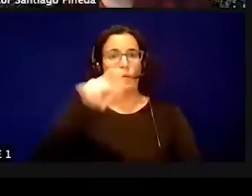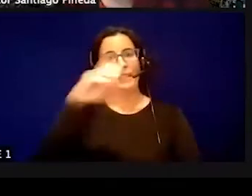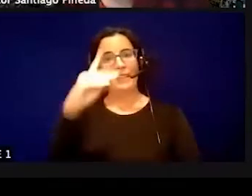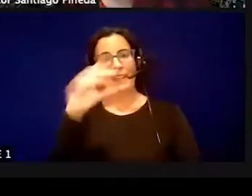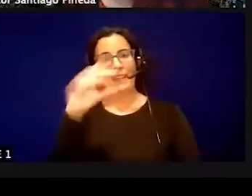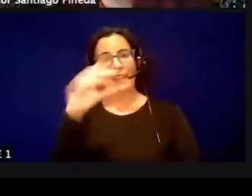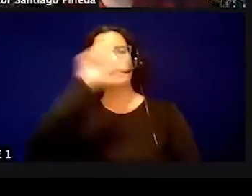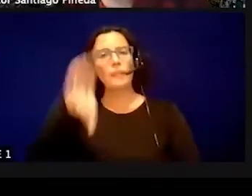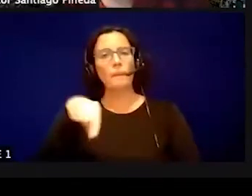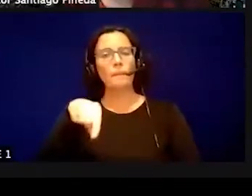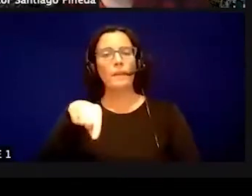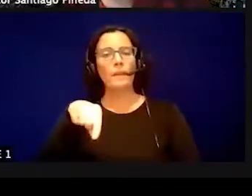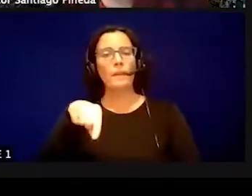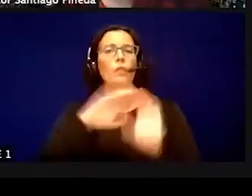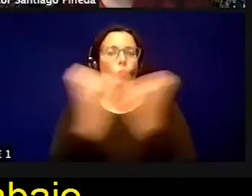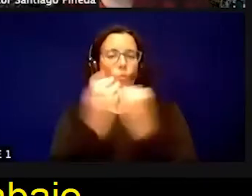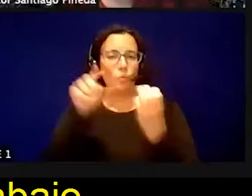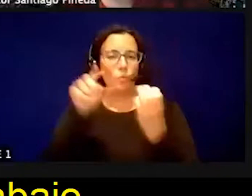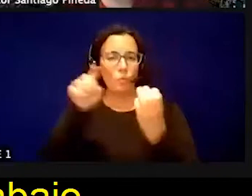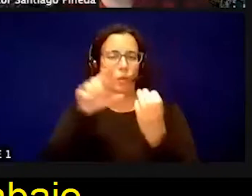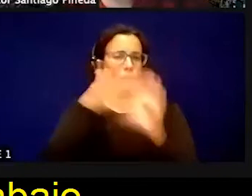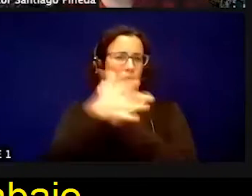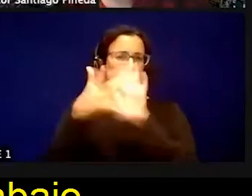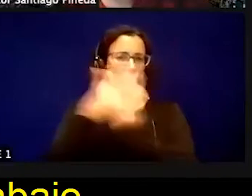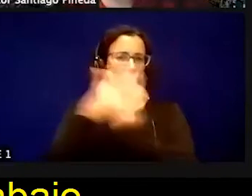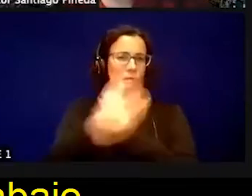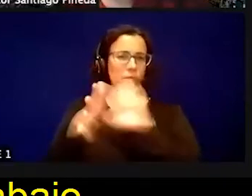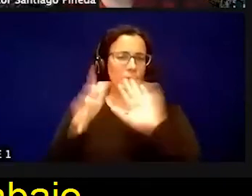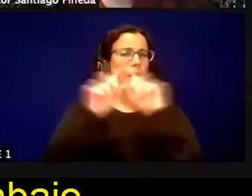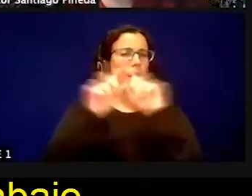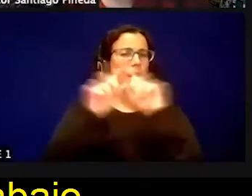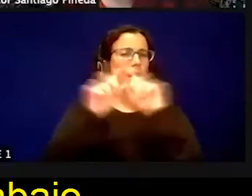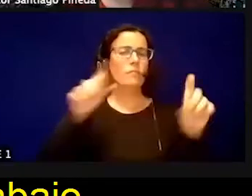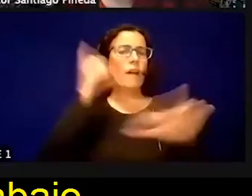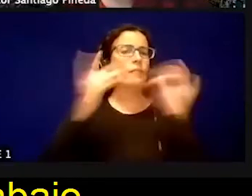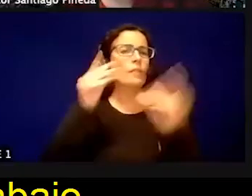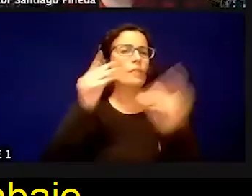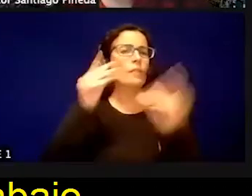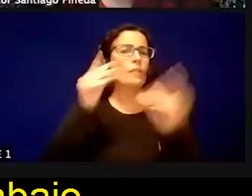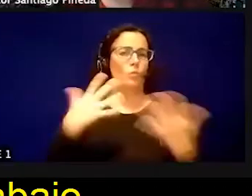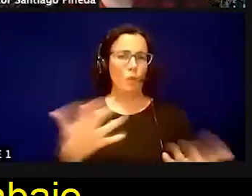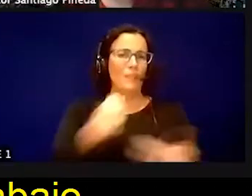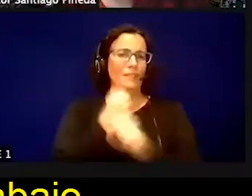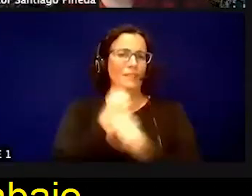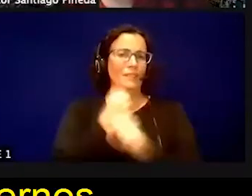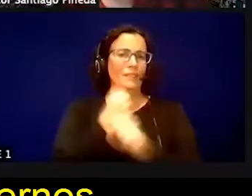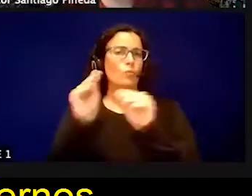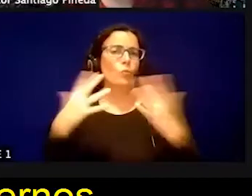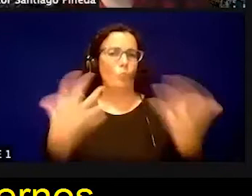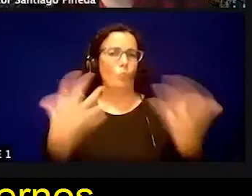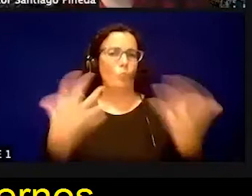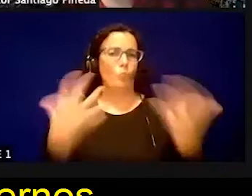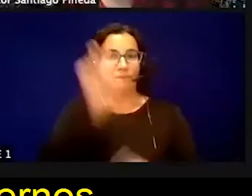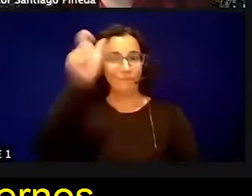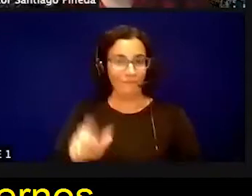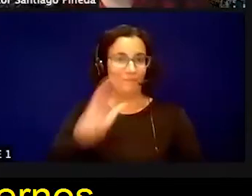que es una consultora que seguro que nos va a contar ahora mismo Víctor cuál es su actividad y su trabajo. Víctor trabaja como asesor principal